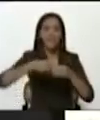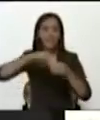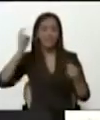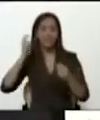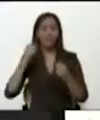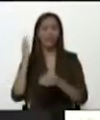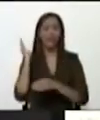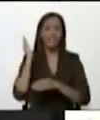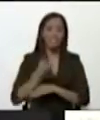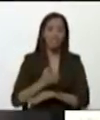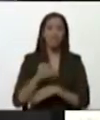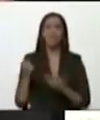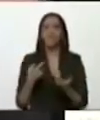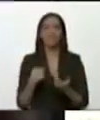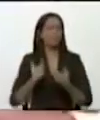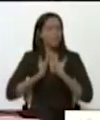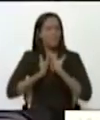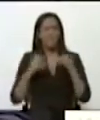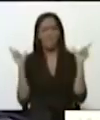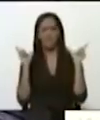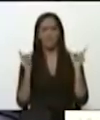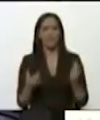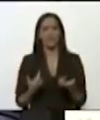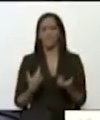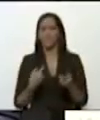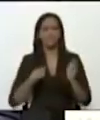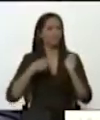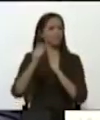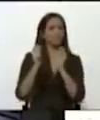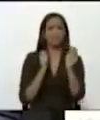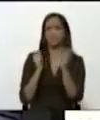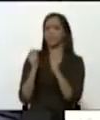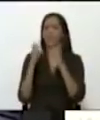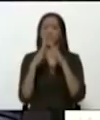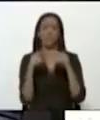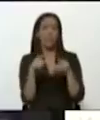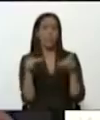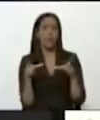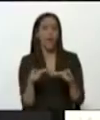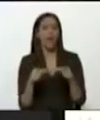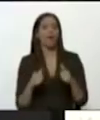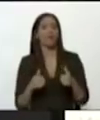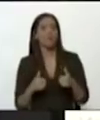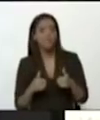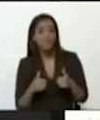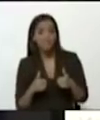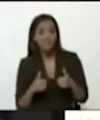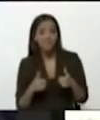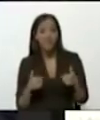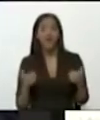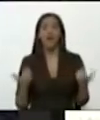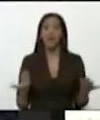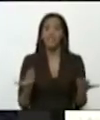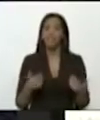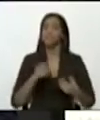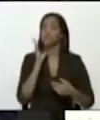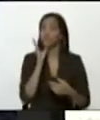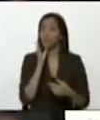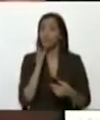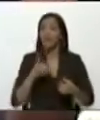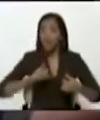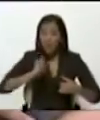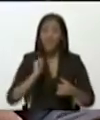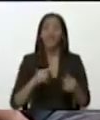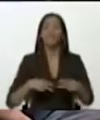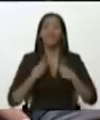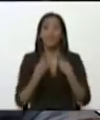sí pueden tener cuenta en Bank of America, en todos lados. Si existiera voluntad, este país no estuviese pasando por la crisis